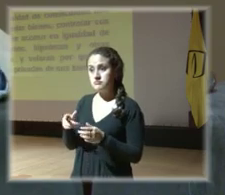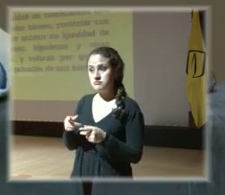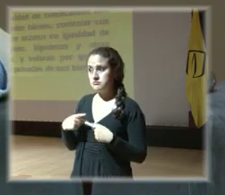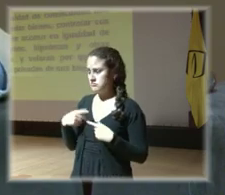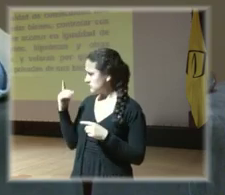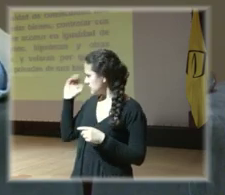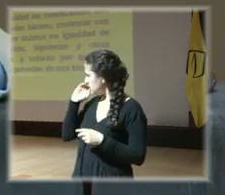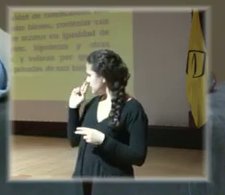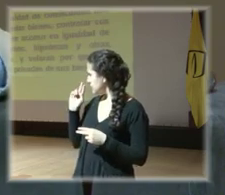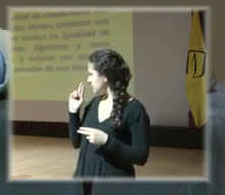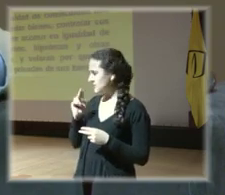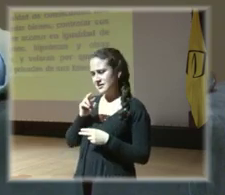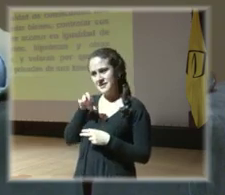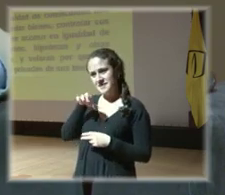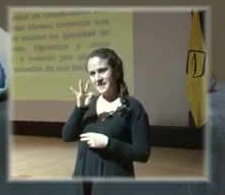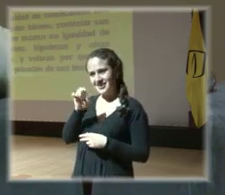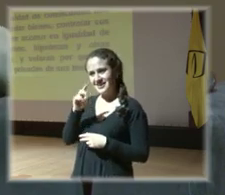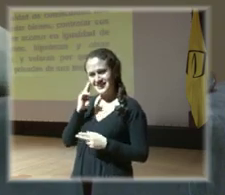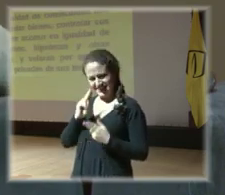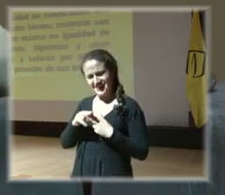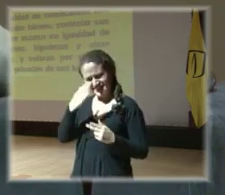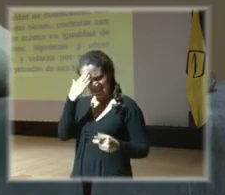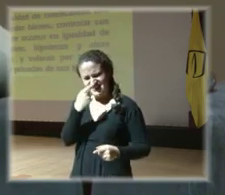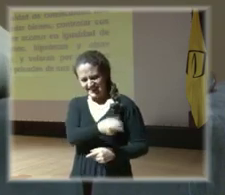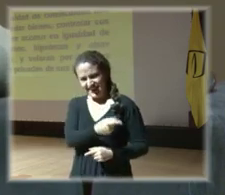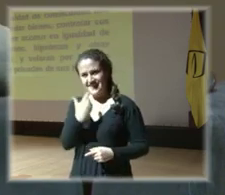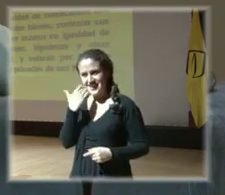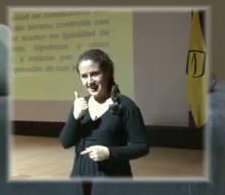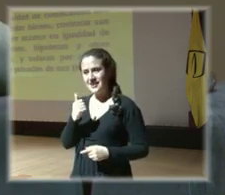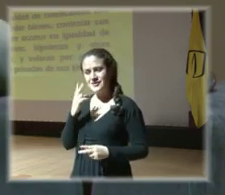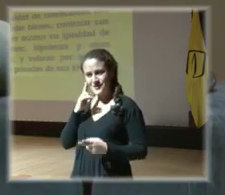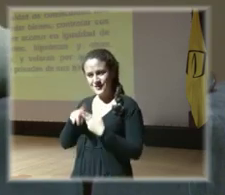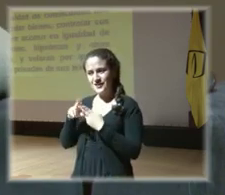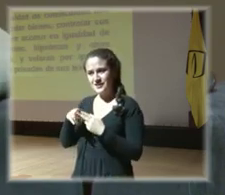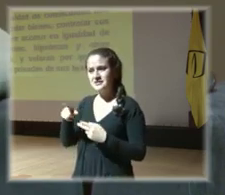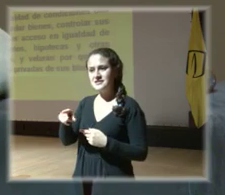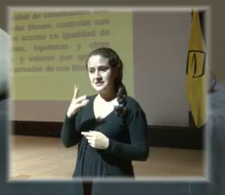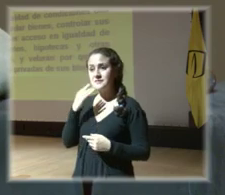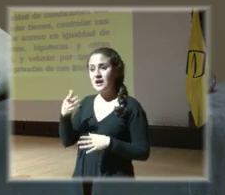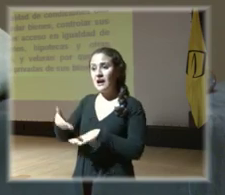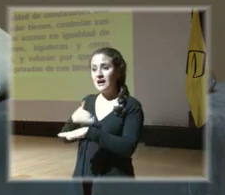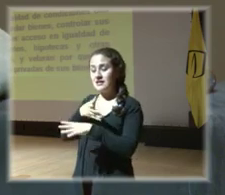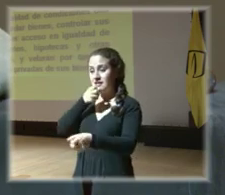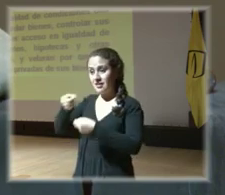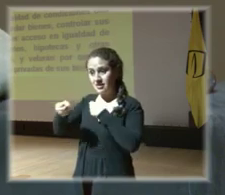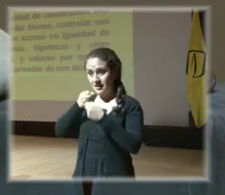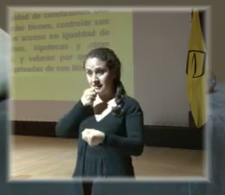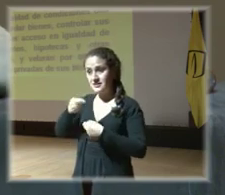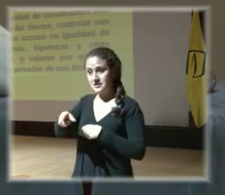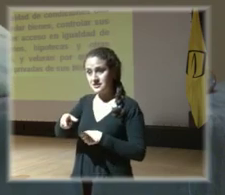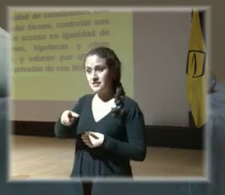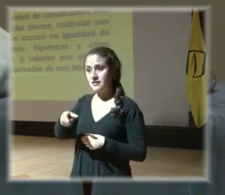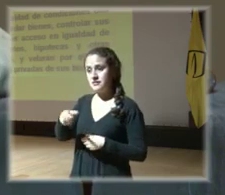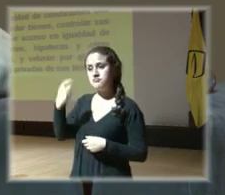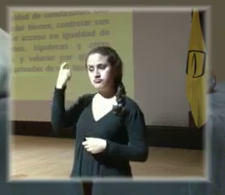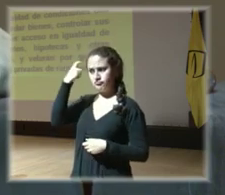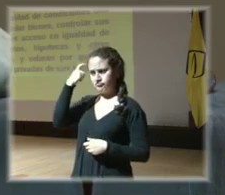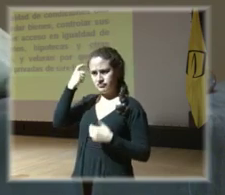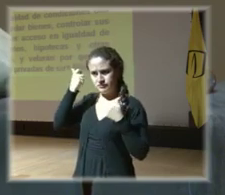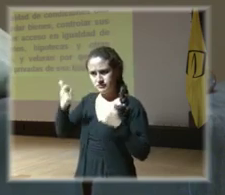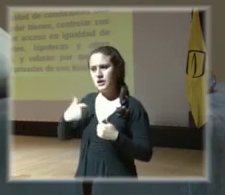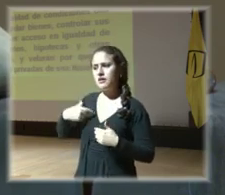Patricia sabe mejor que yo esto, pero es verdad, él incluso en las entrevistas es perfectamente